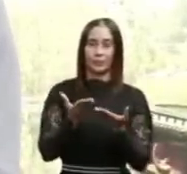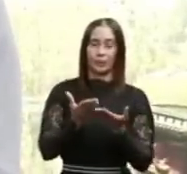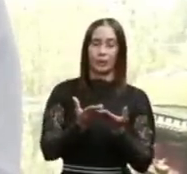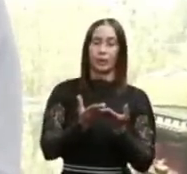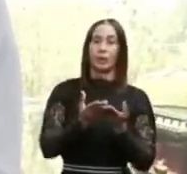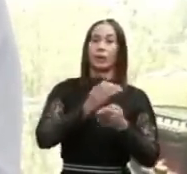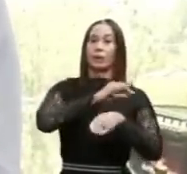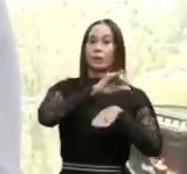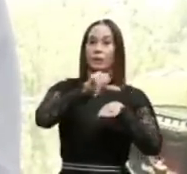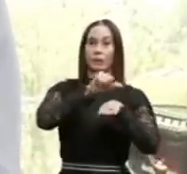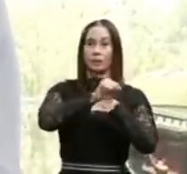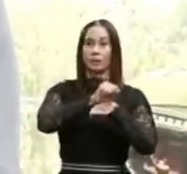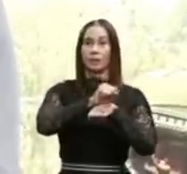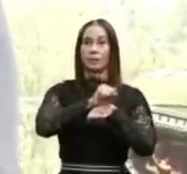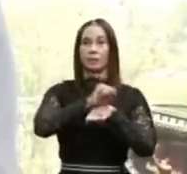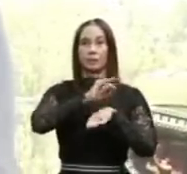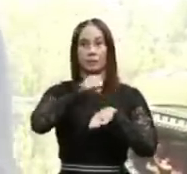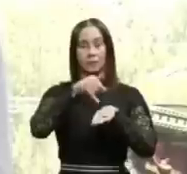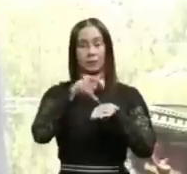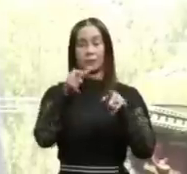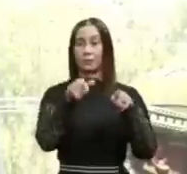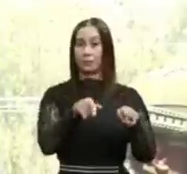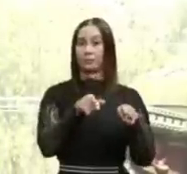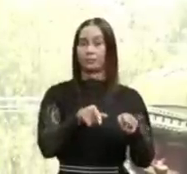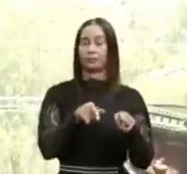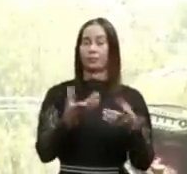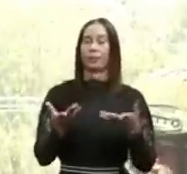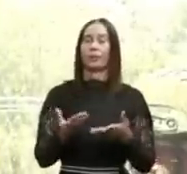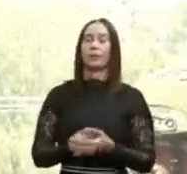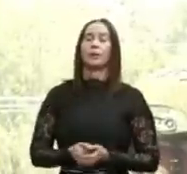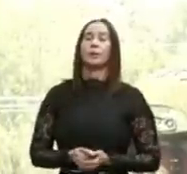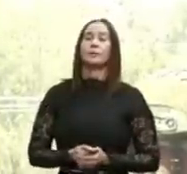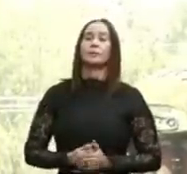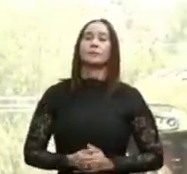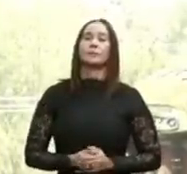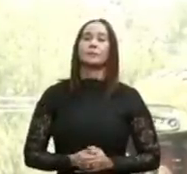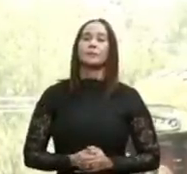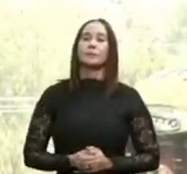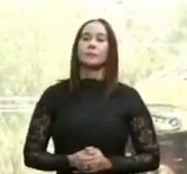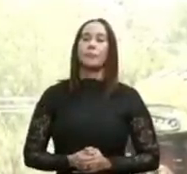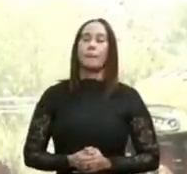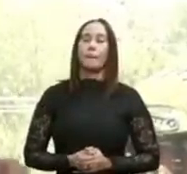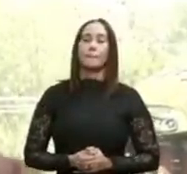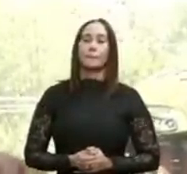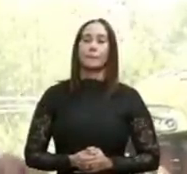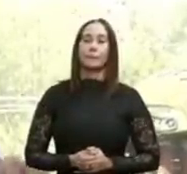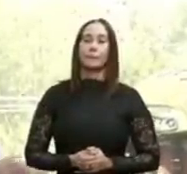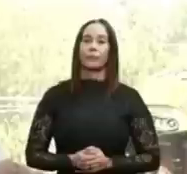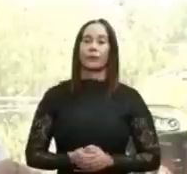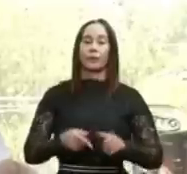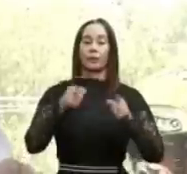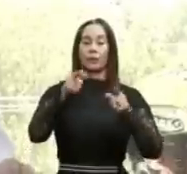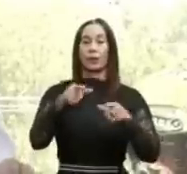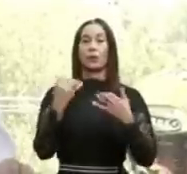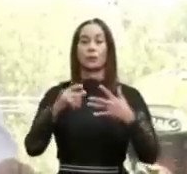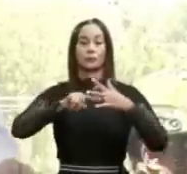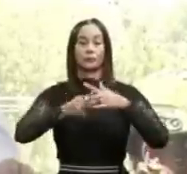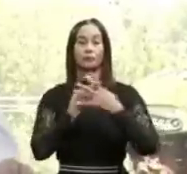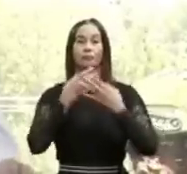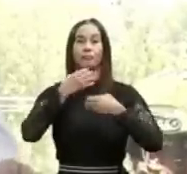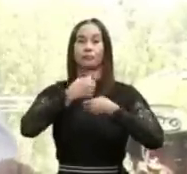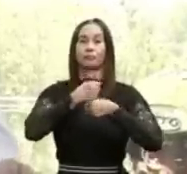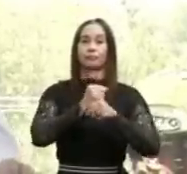valle de San Juan, que está básicamente en una sola rama de producción.